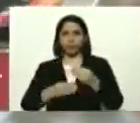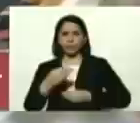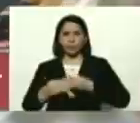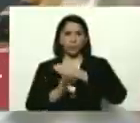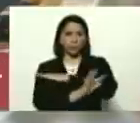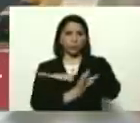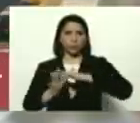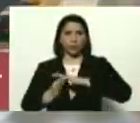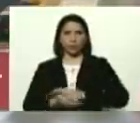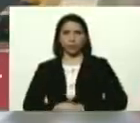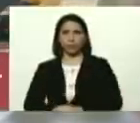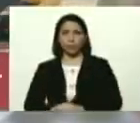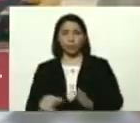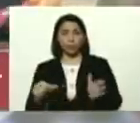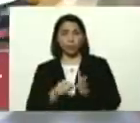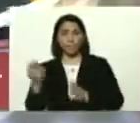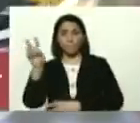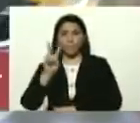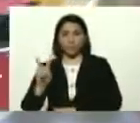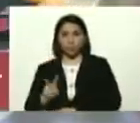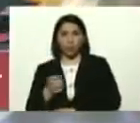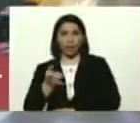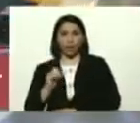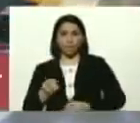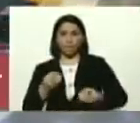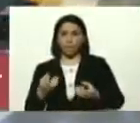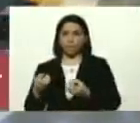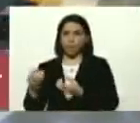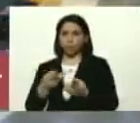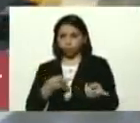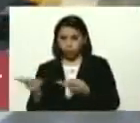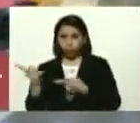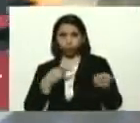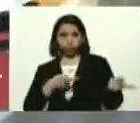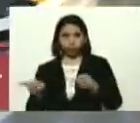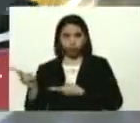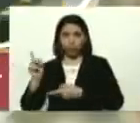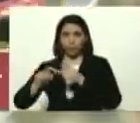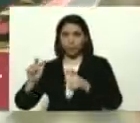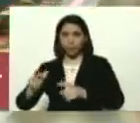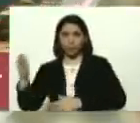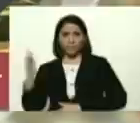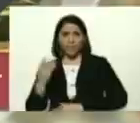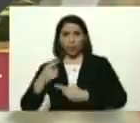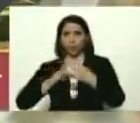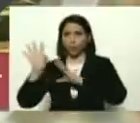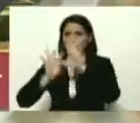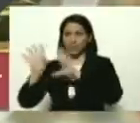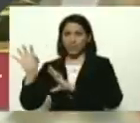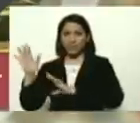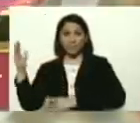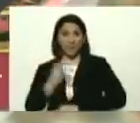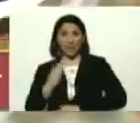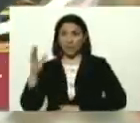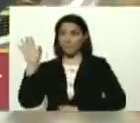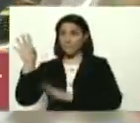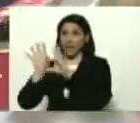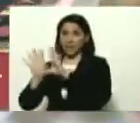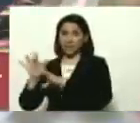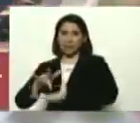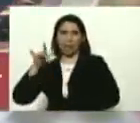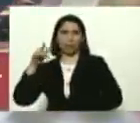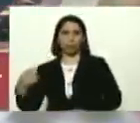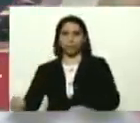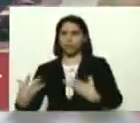frontera, donde Venezuela está recibiendo a connacionales y, bueno, lamentablemente vienen de países de alto